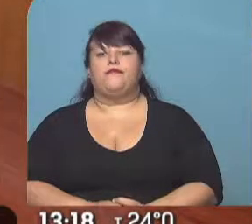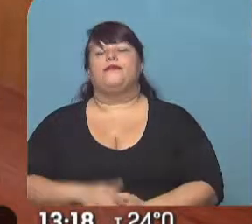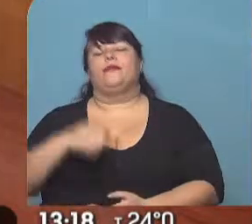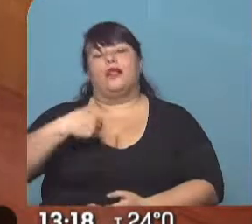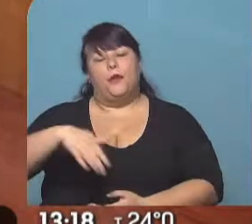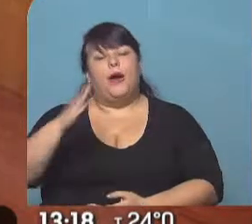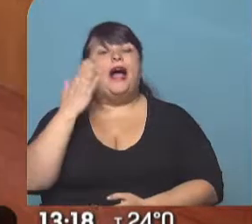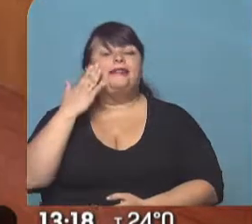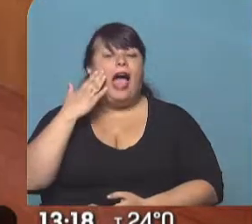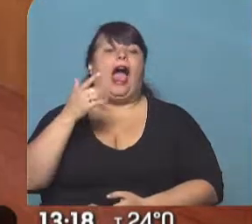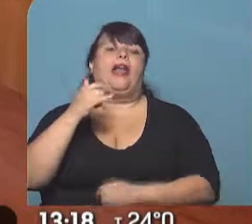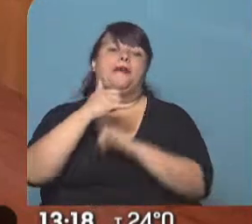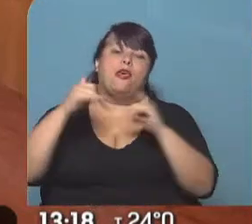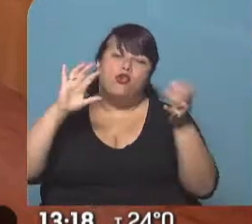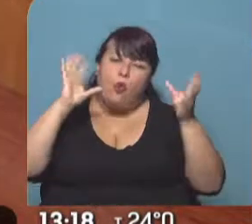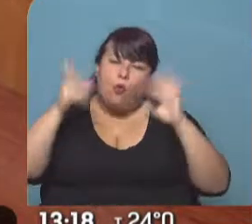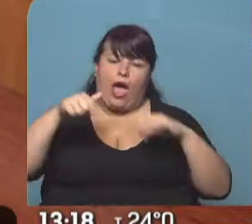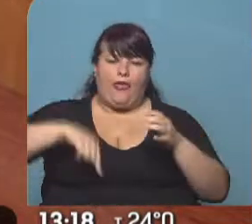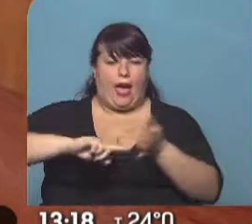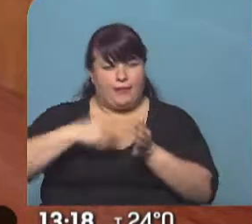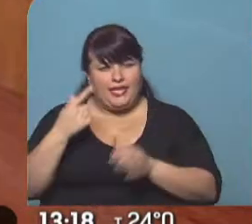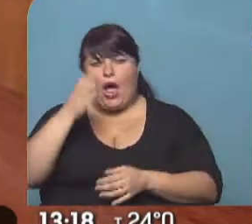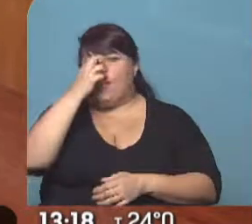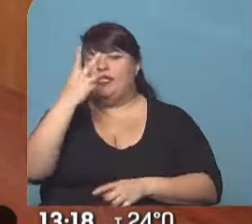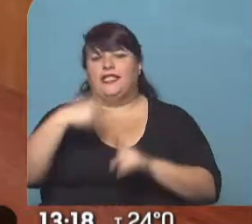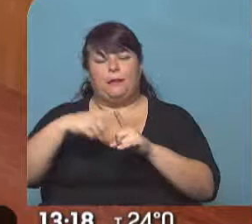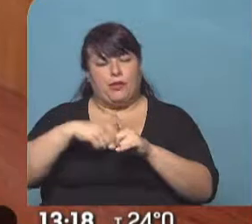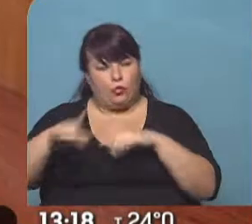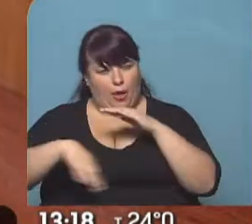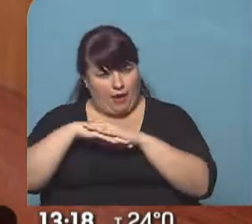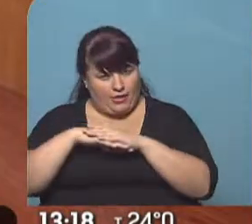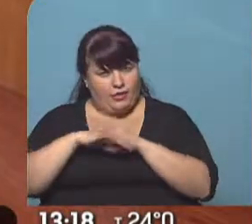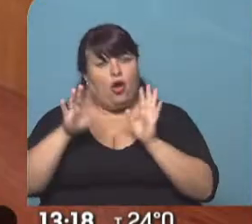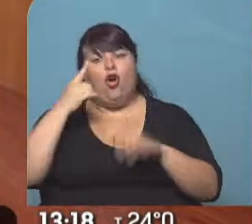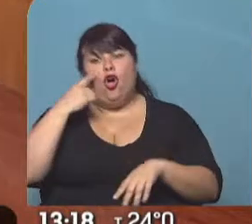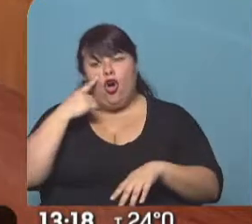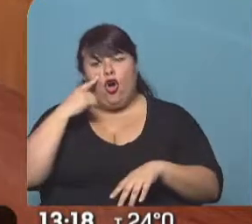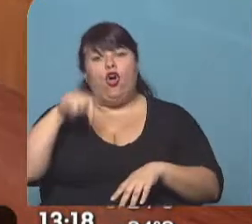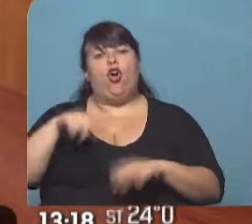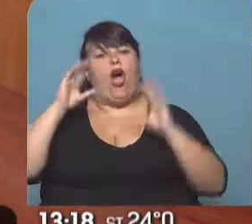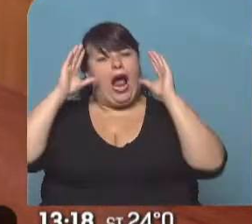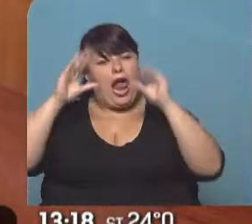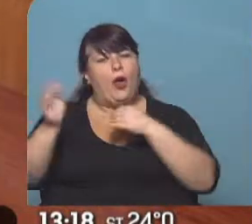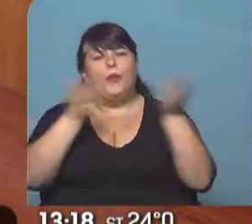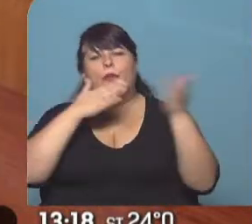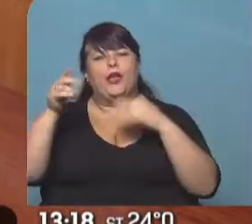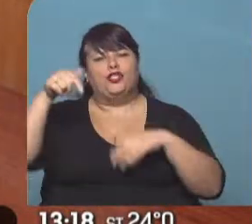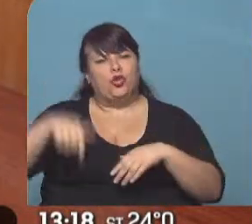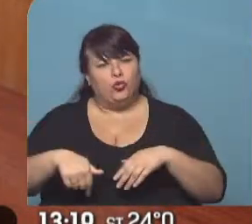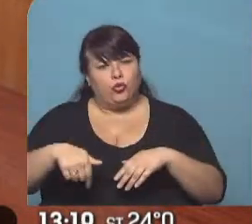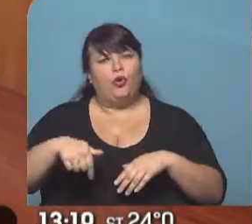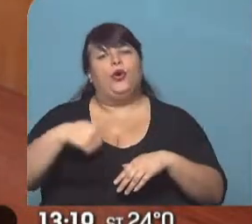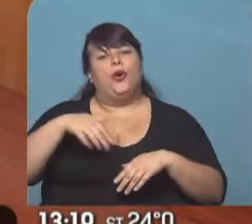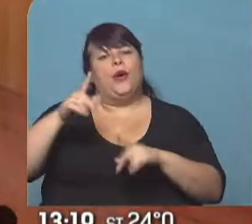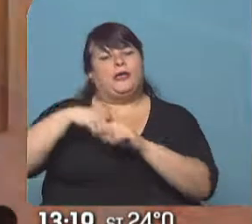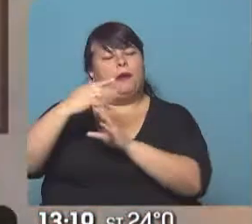Y tendremos una tarde con cielo parcialmente nublado aquí en la ciudad de Buenos Aires. 23 grados será la temperatura máxima. Pero atención que a partir de la noche el viento cambiará al sector sur y comenzará